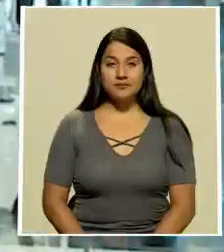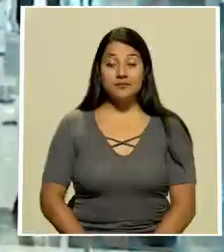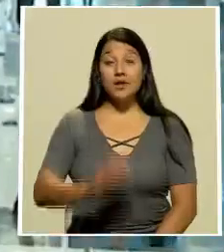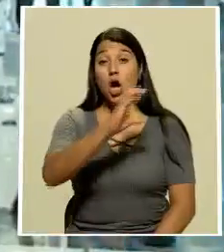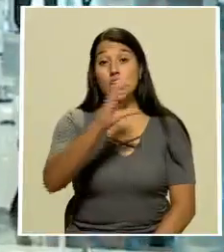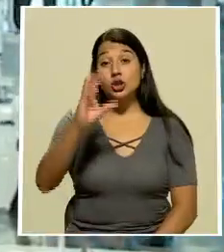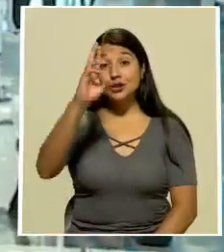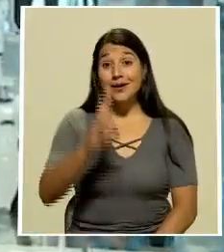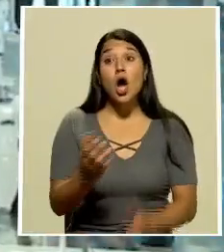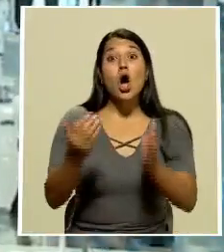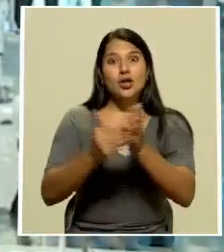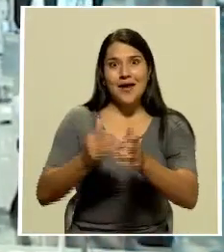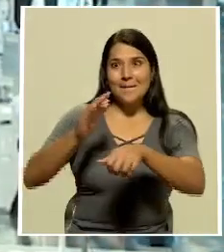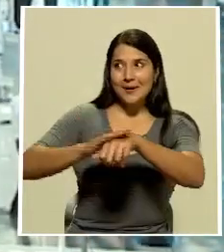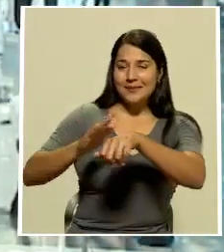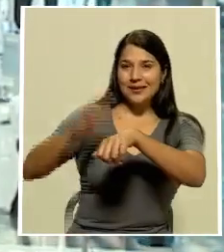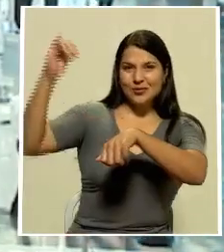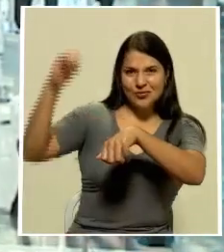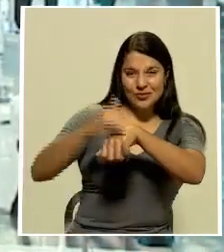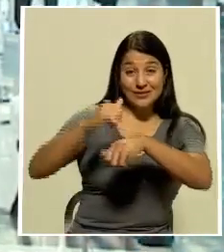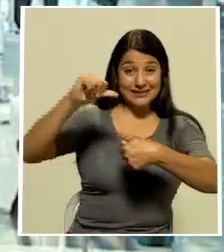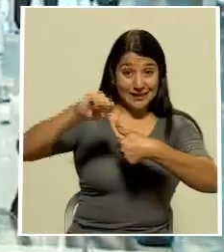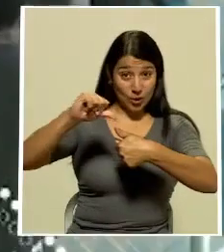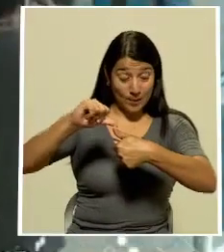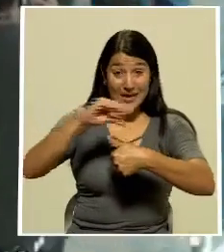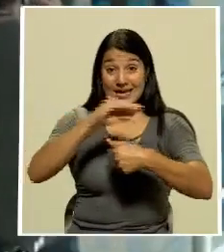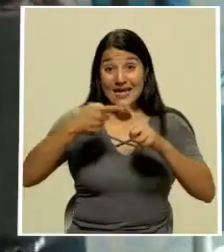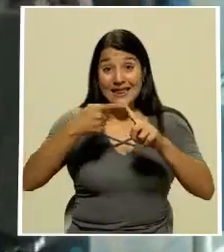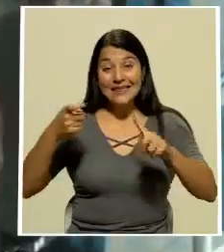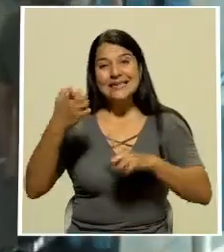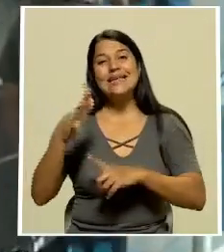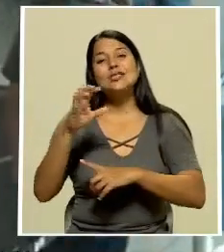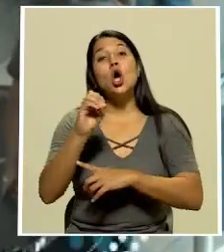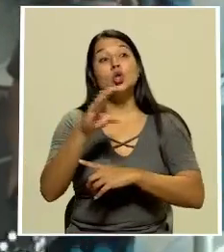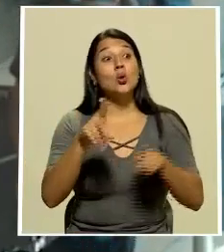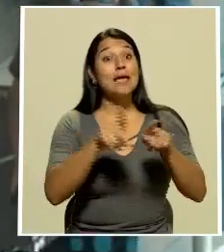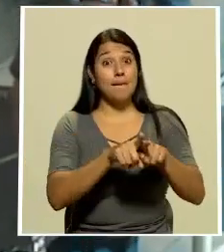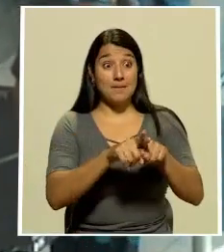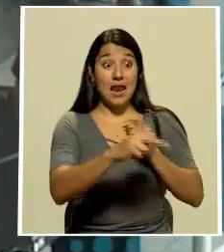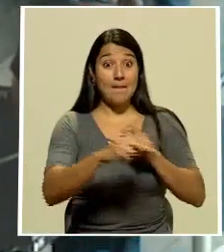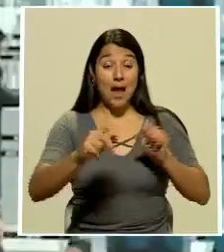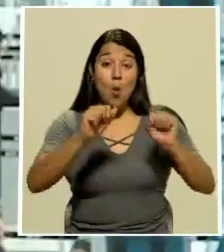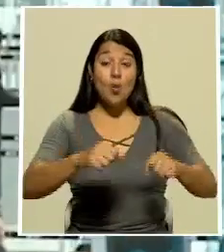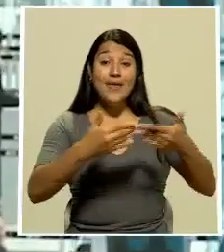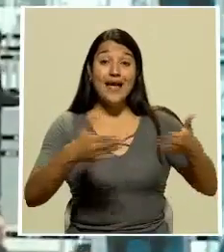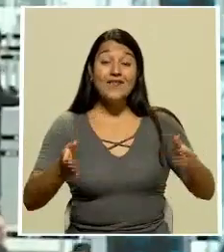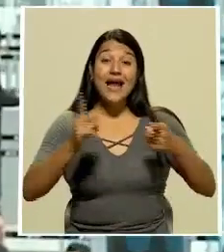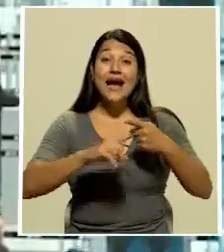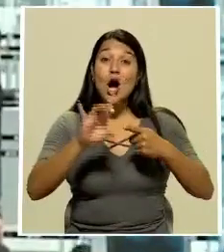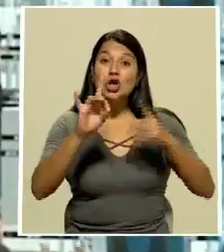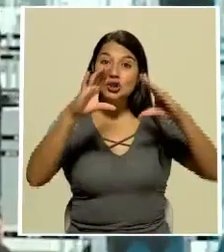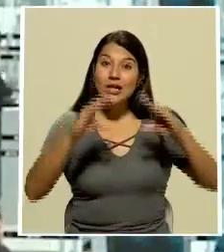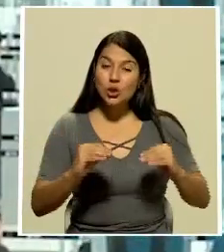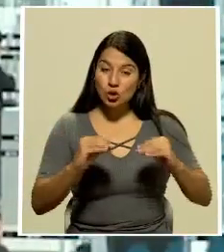Costa Rica reabrió sus fronteras aéreas a Centroamérica y a partir del 15 de octubre las playas estarán abiertas hasta las 8 de